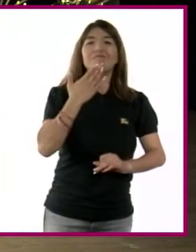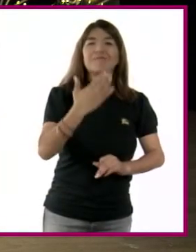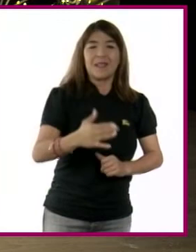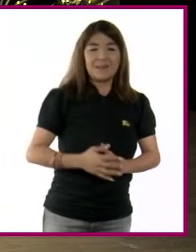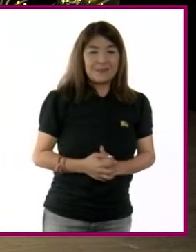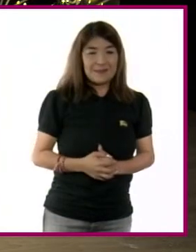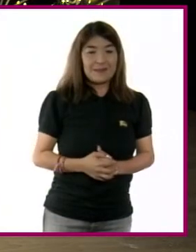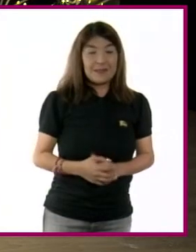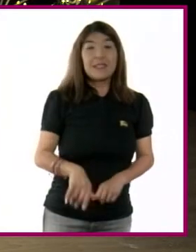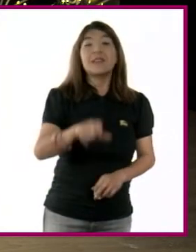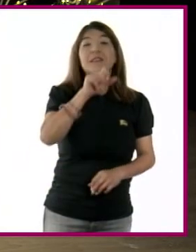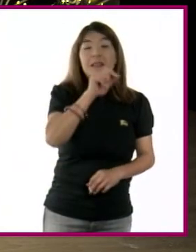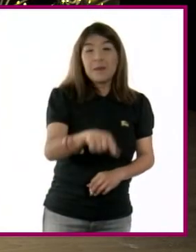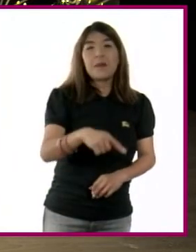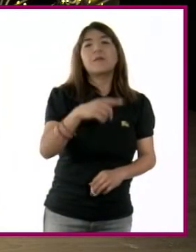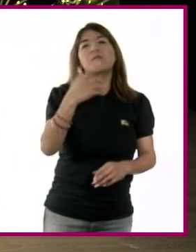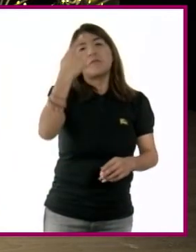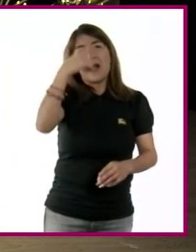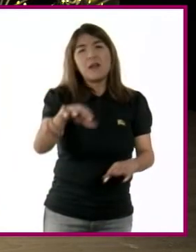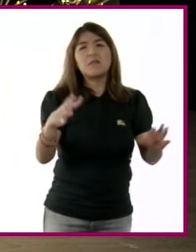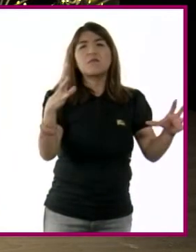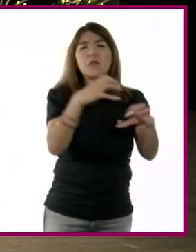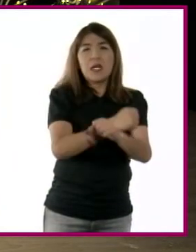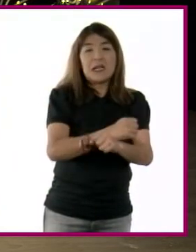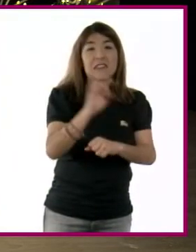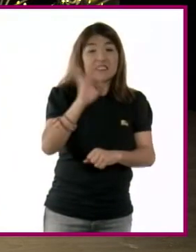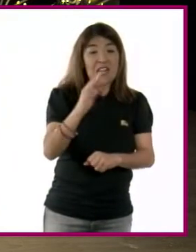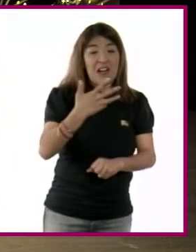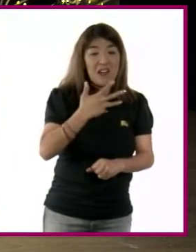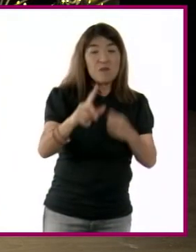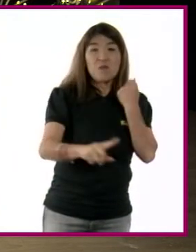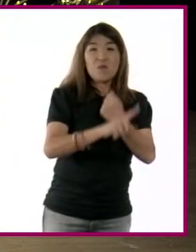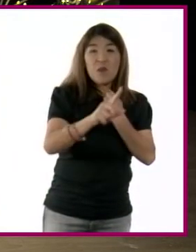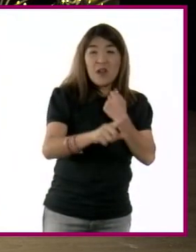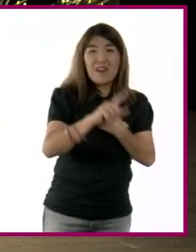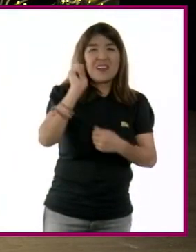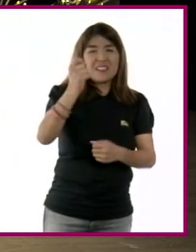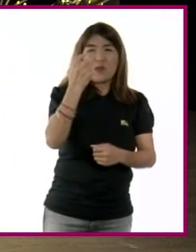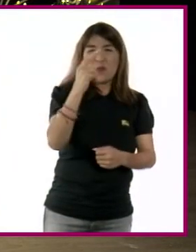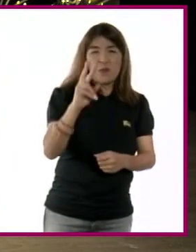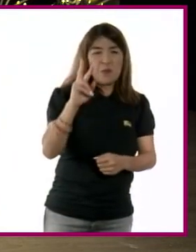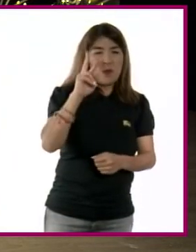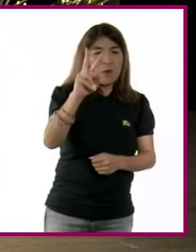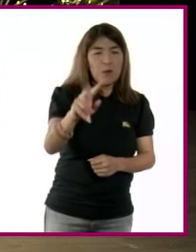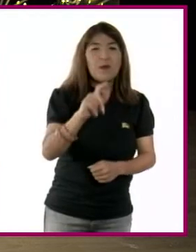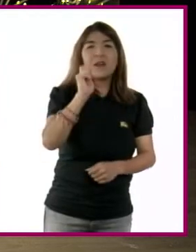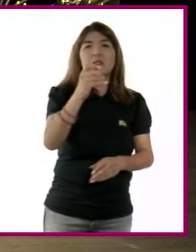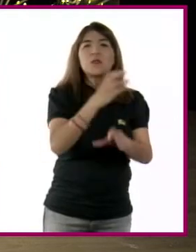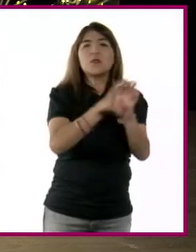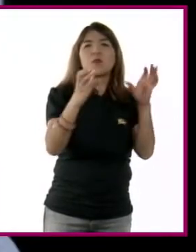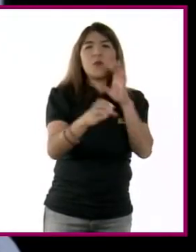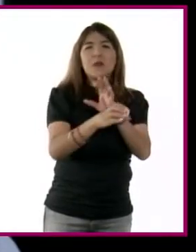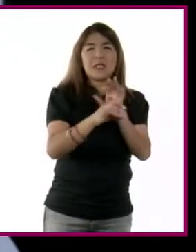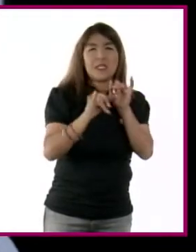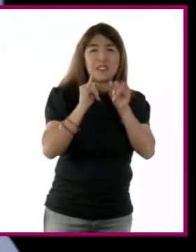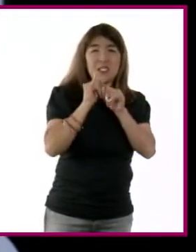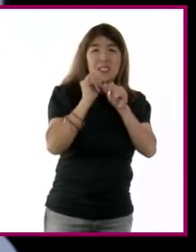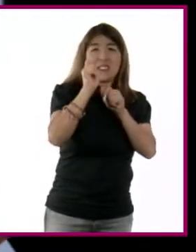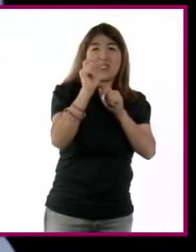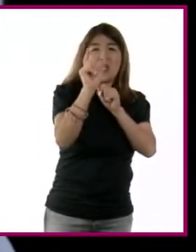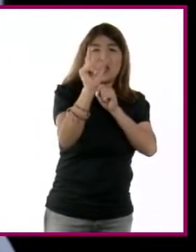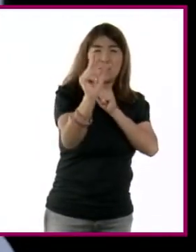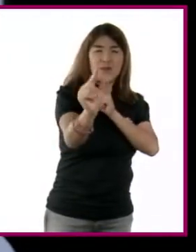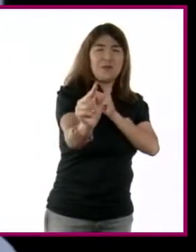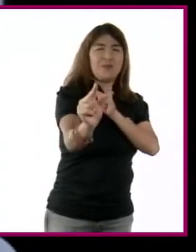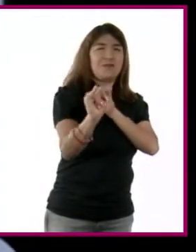También ha ayudado a definir un trastorno visual llamado micropsia, que hace percibir los objetos mucho más pequeños